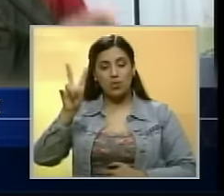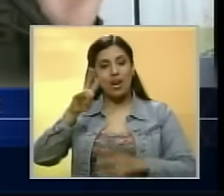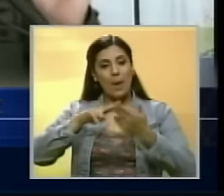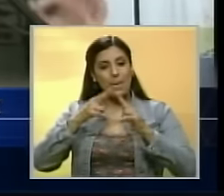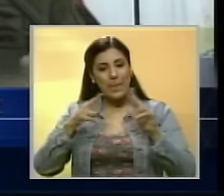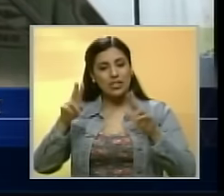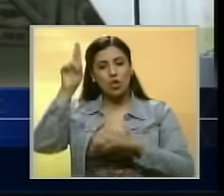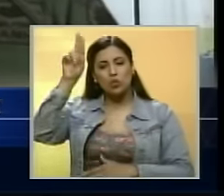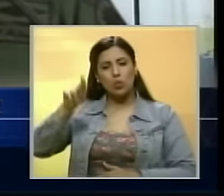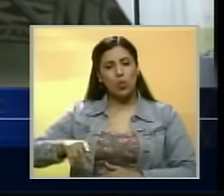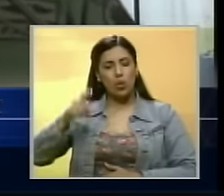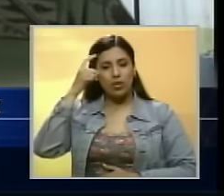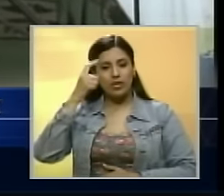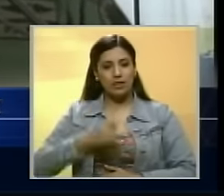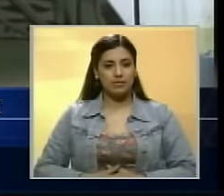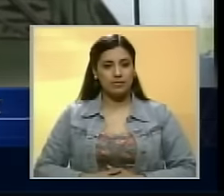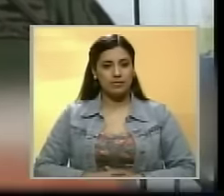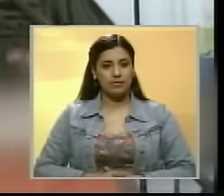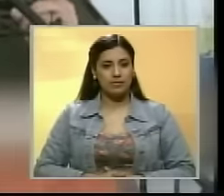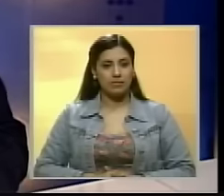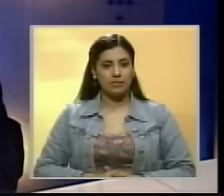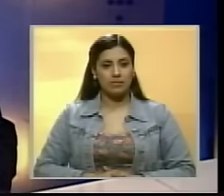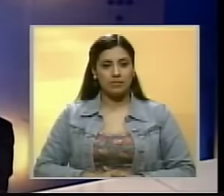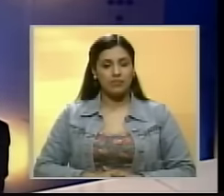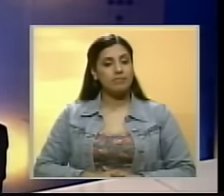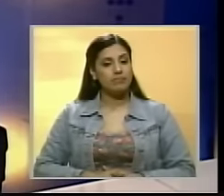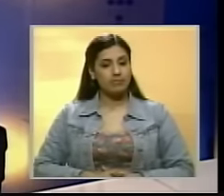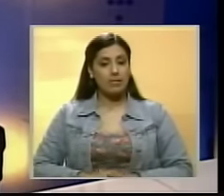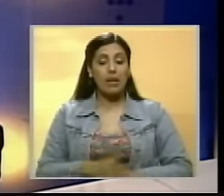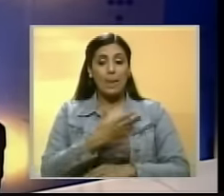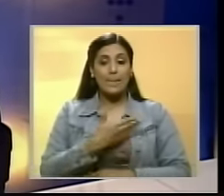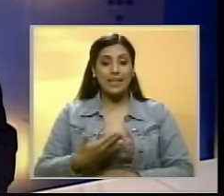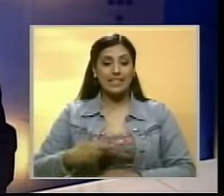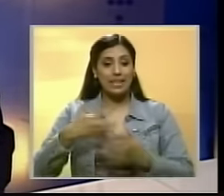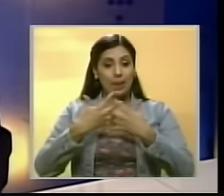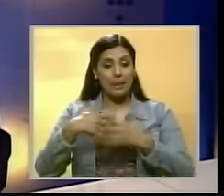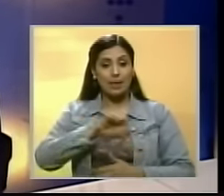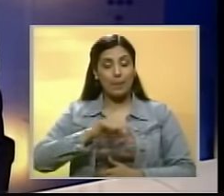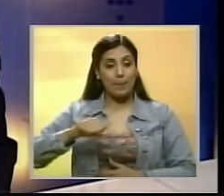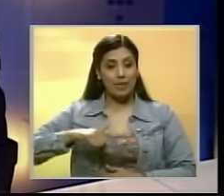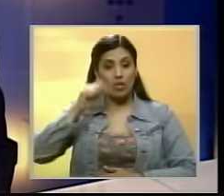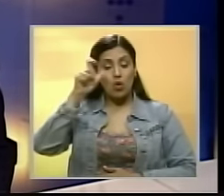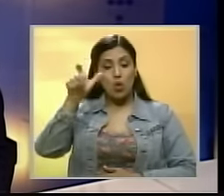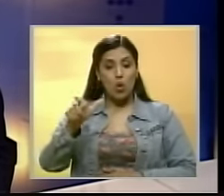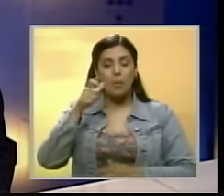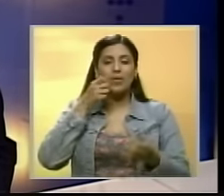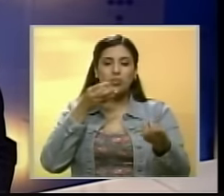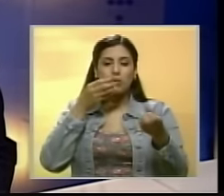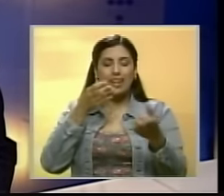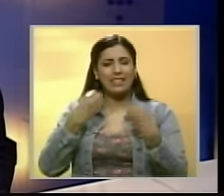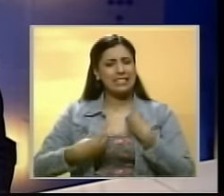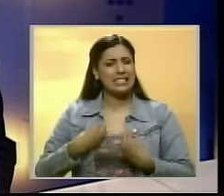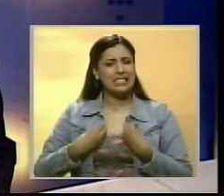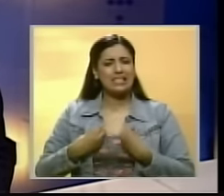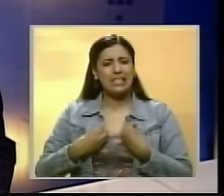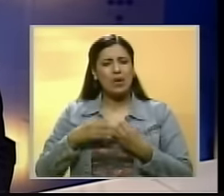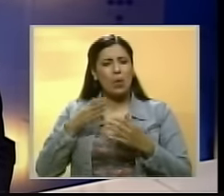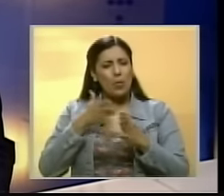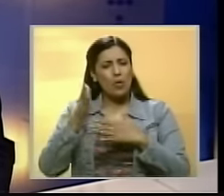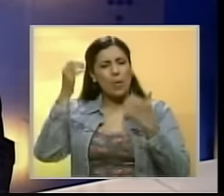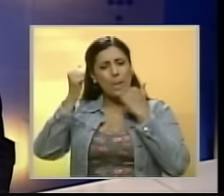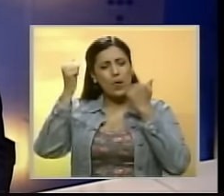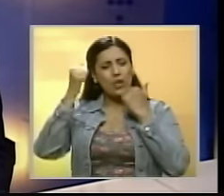la paz todos los días el presidente de Fed cámaras Francisco Martínez expresó su preocupación sobre